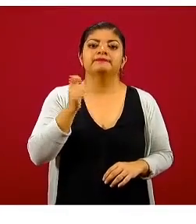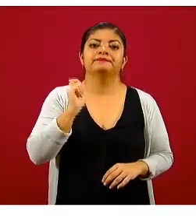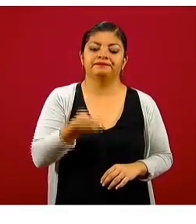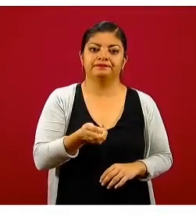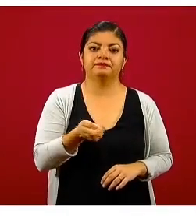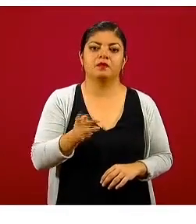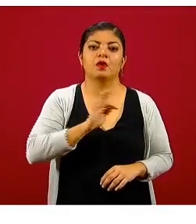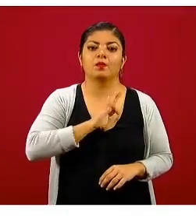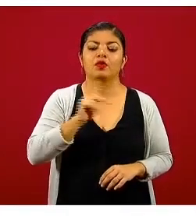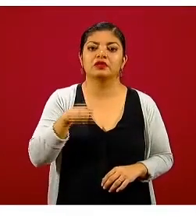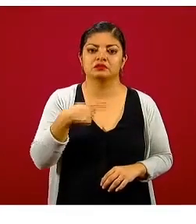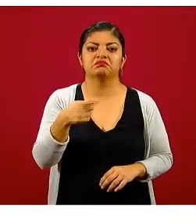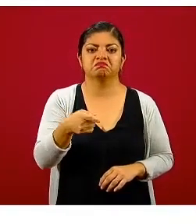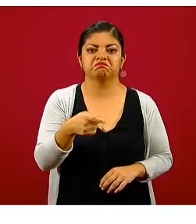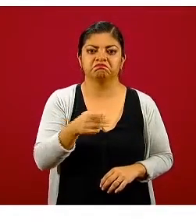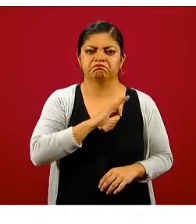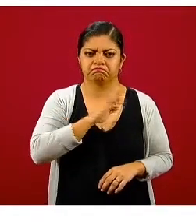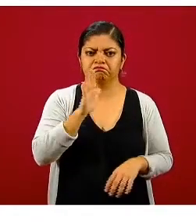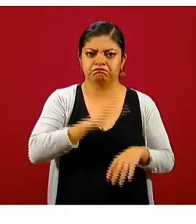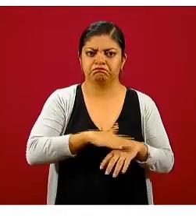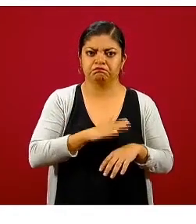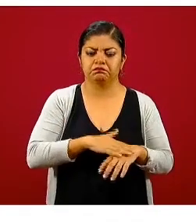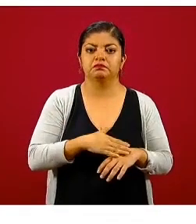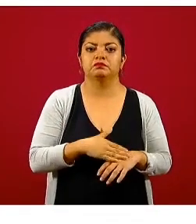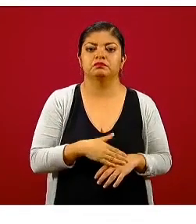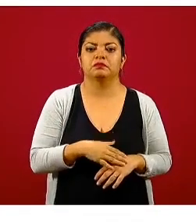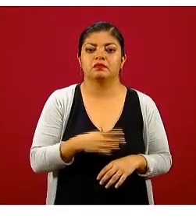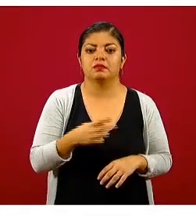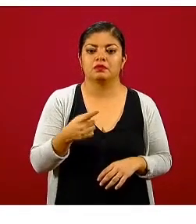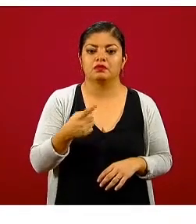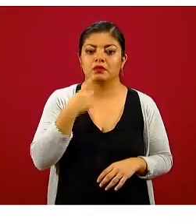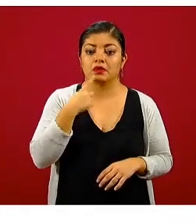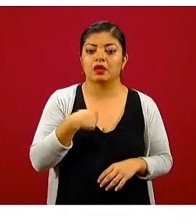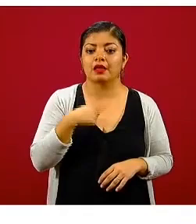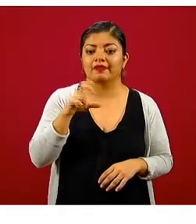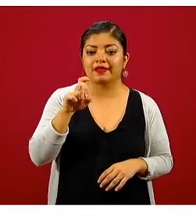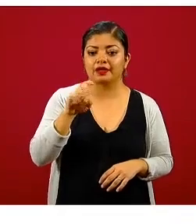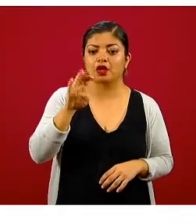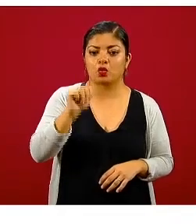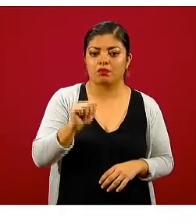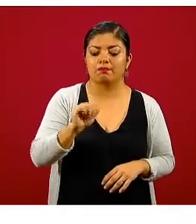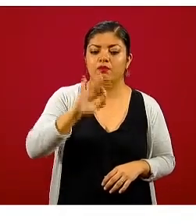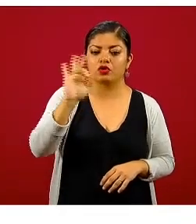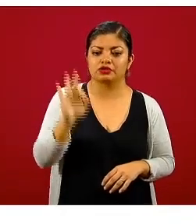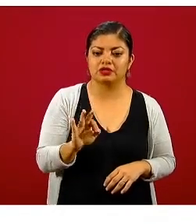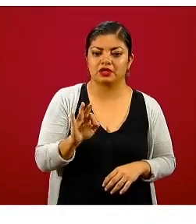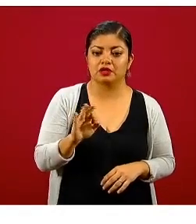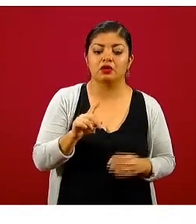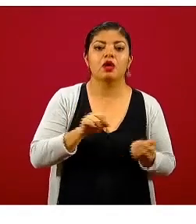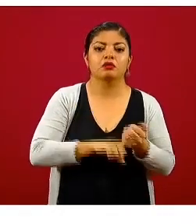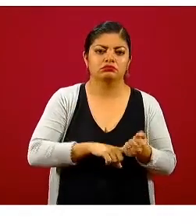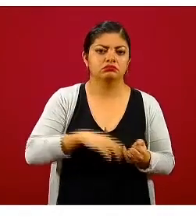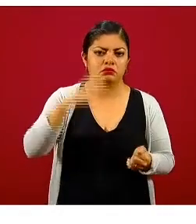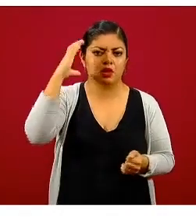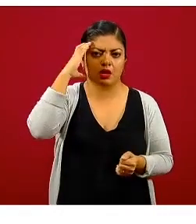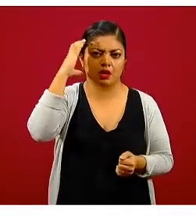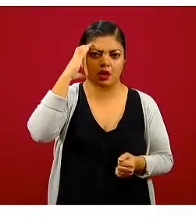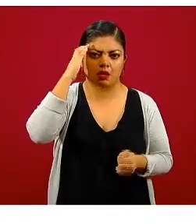tienen la posibilidad de realizar una notificación. Nos dicen que 39% de las camas IRA general